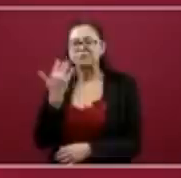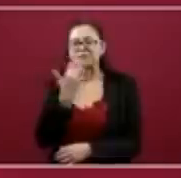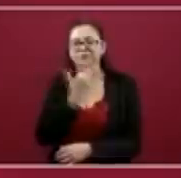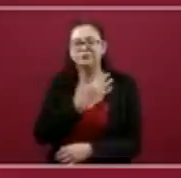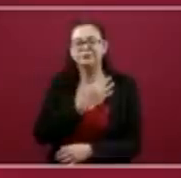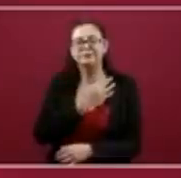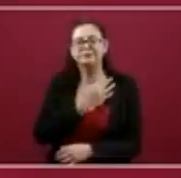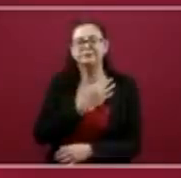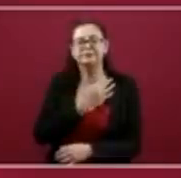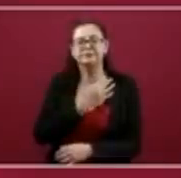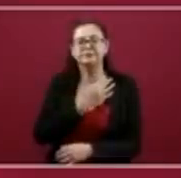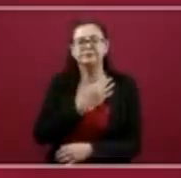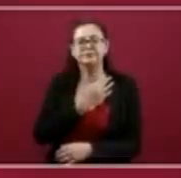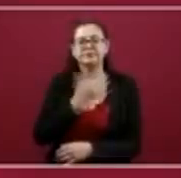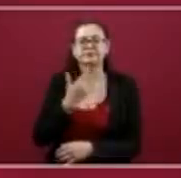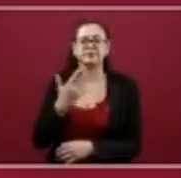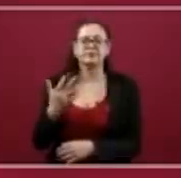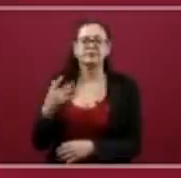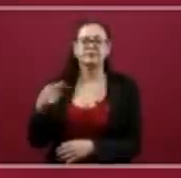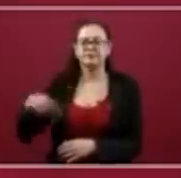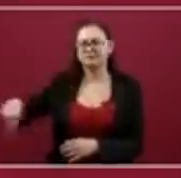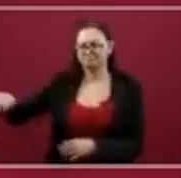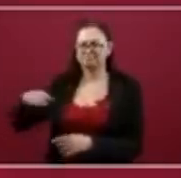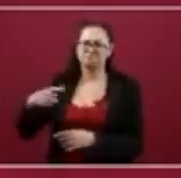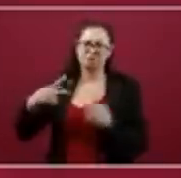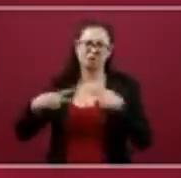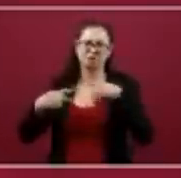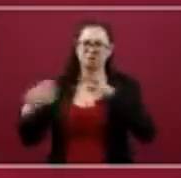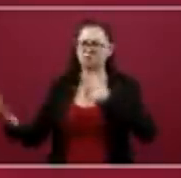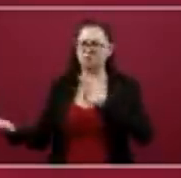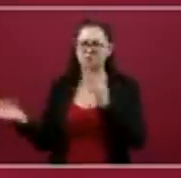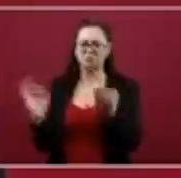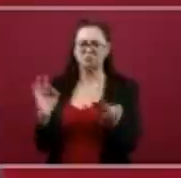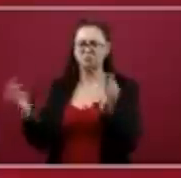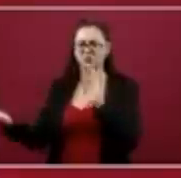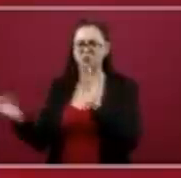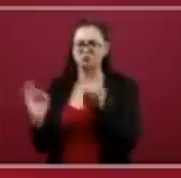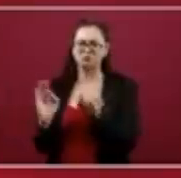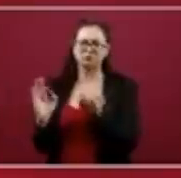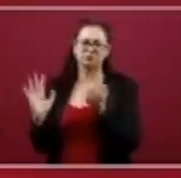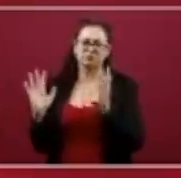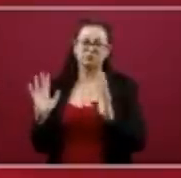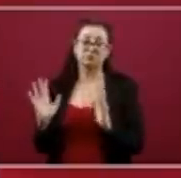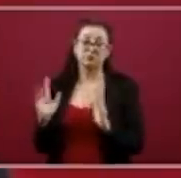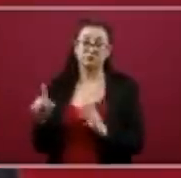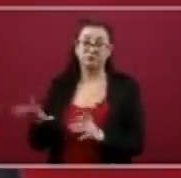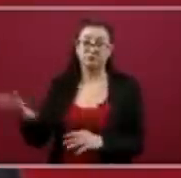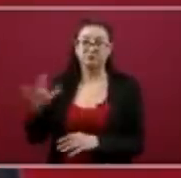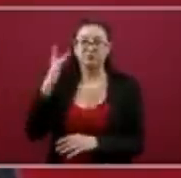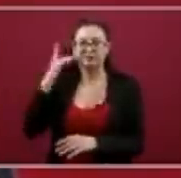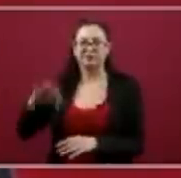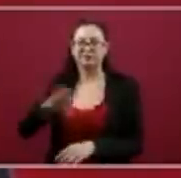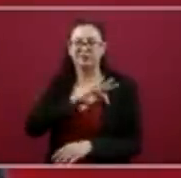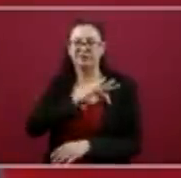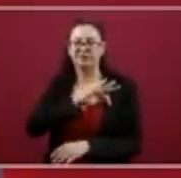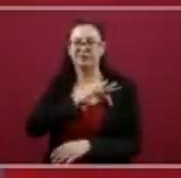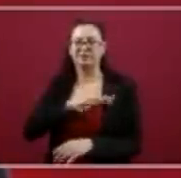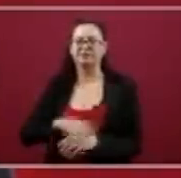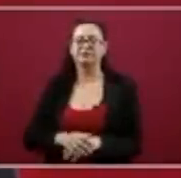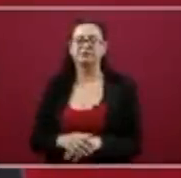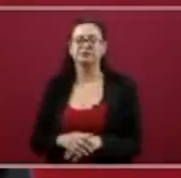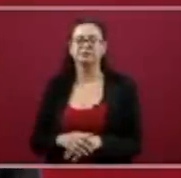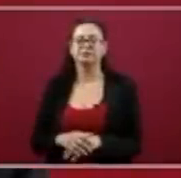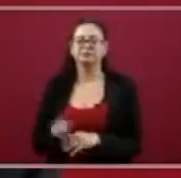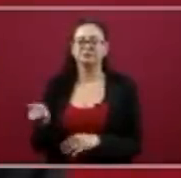de los que viven en la zona, sobre todo en Santa Fe, en